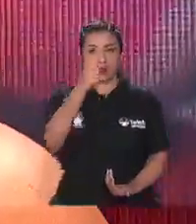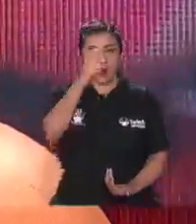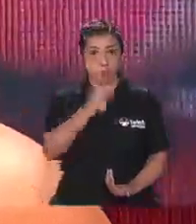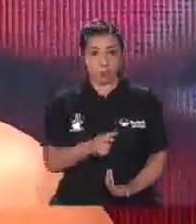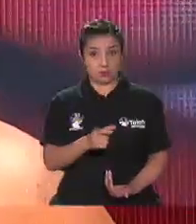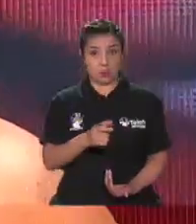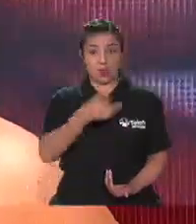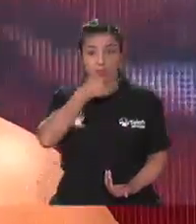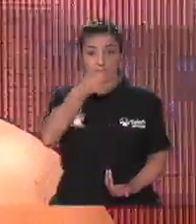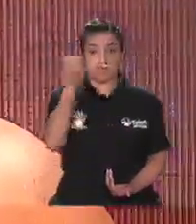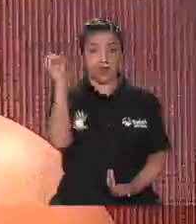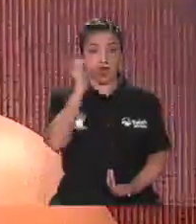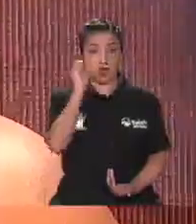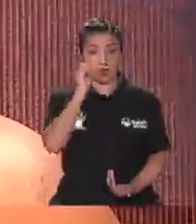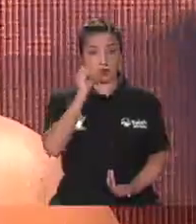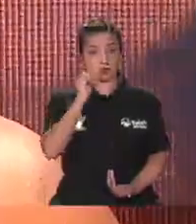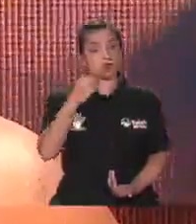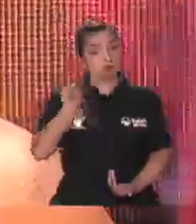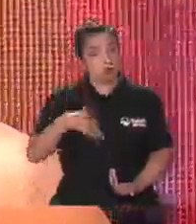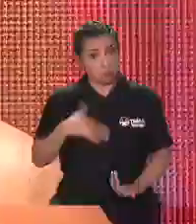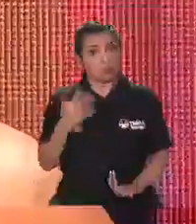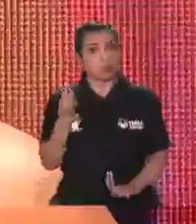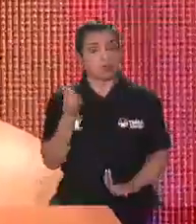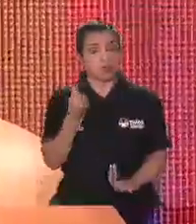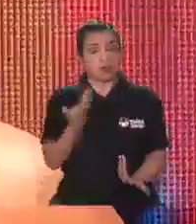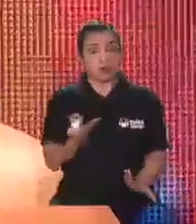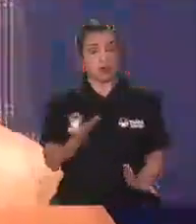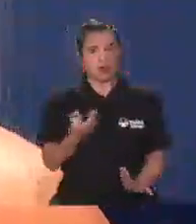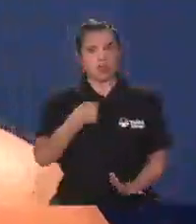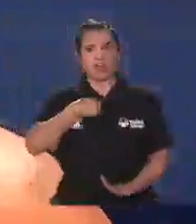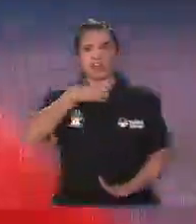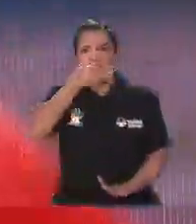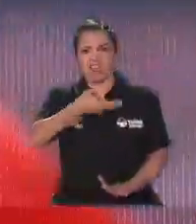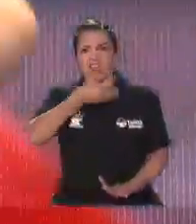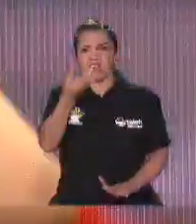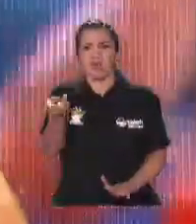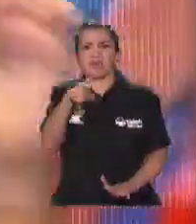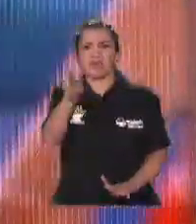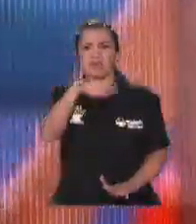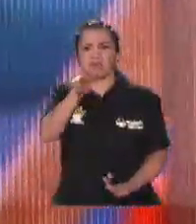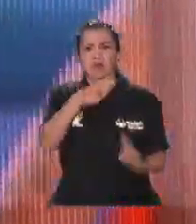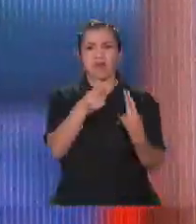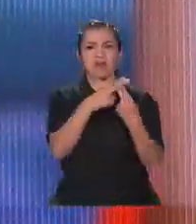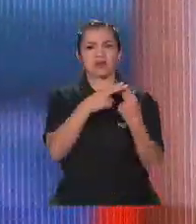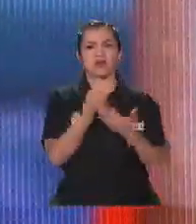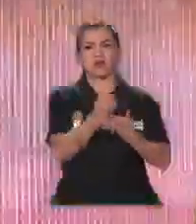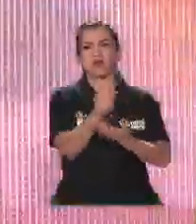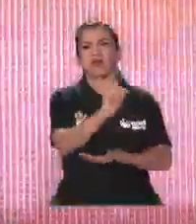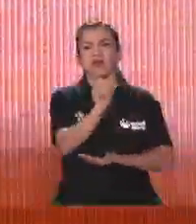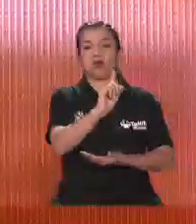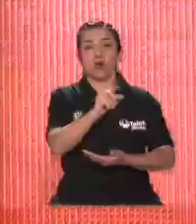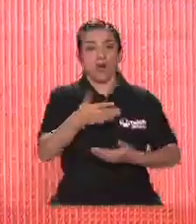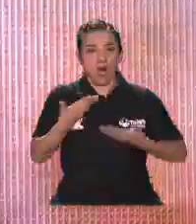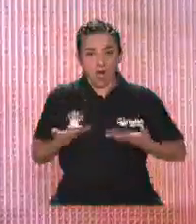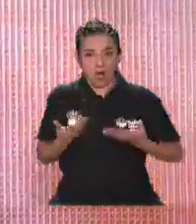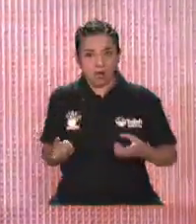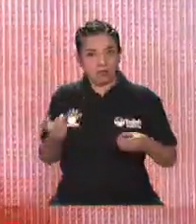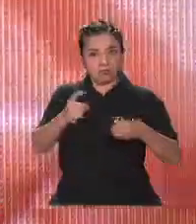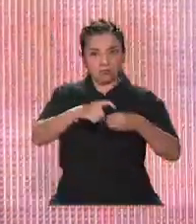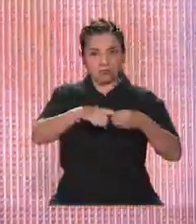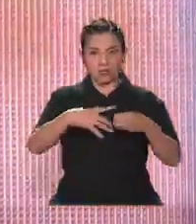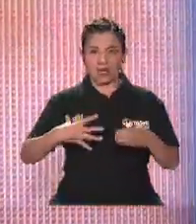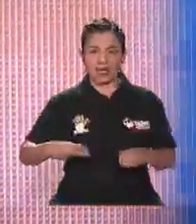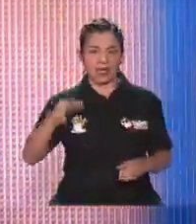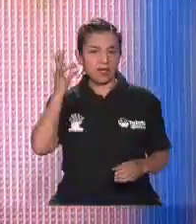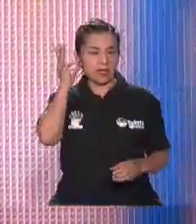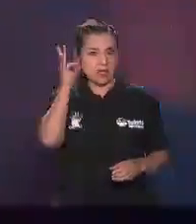válida. Pero yo dije cuántas veces que la Teletón no servía. Ahora que está mi hija, yo le agradezco